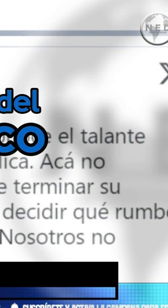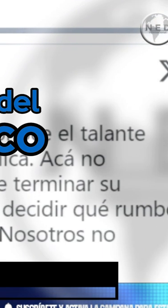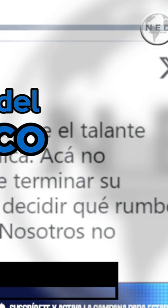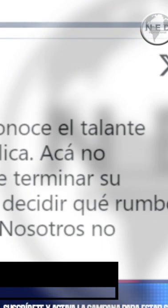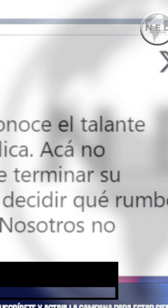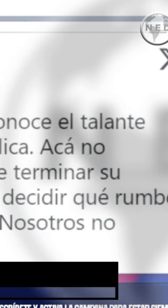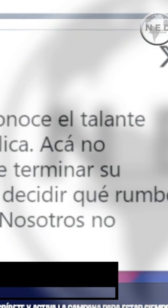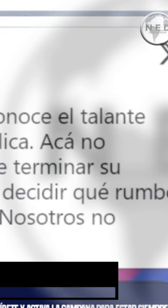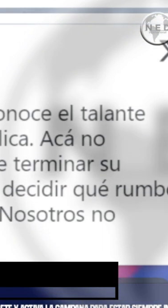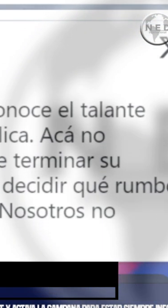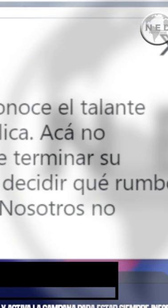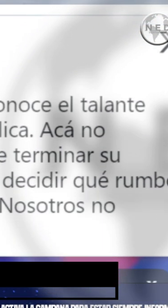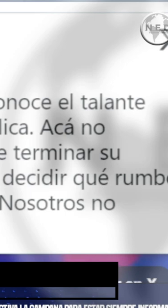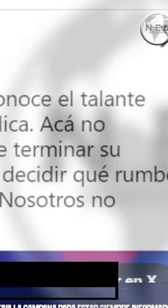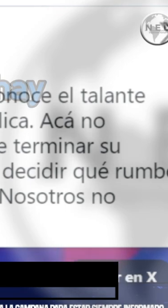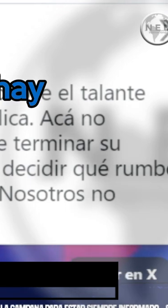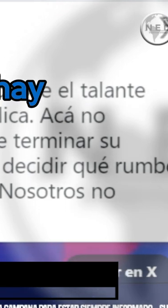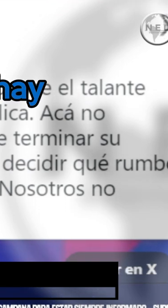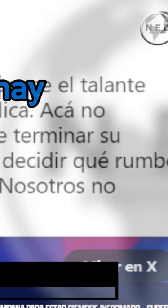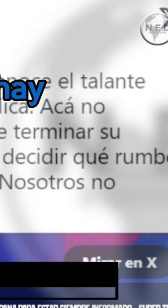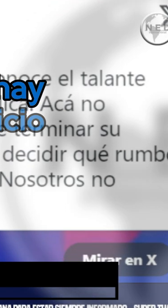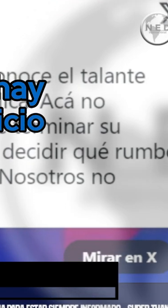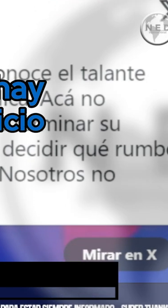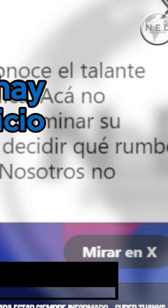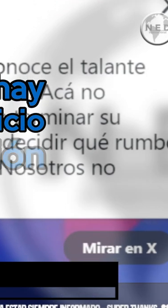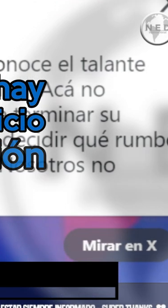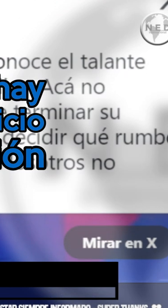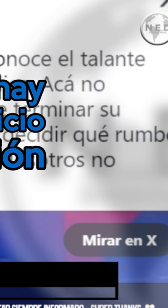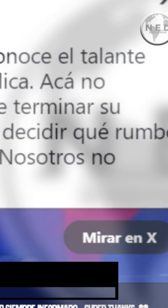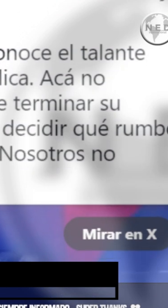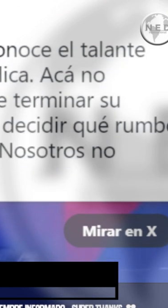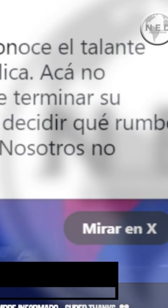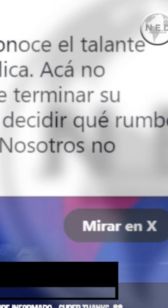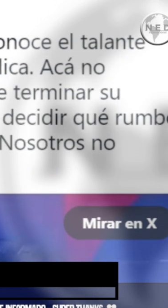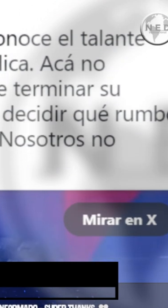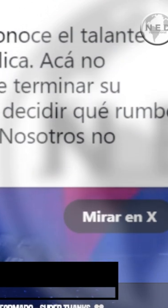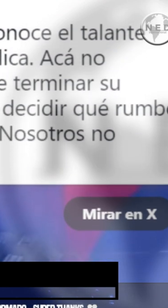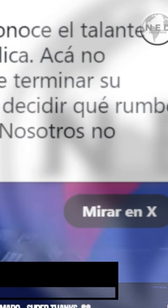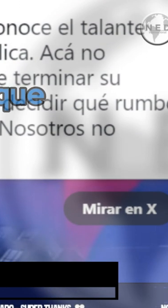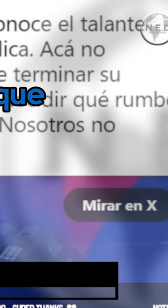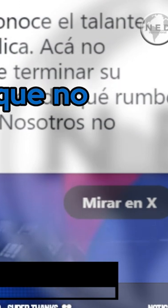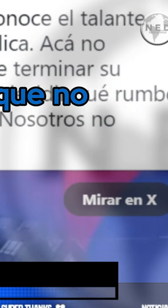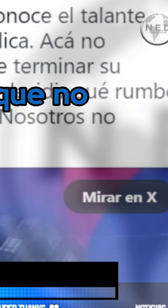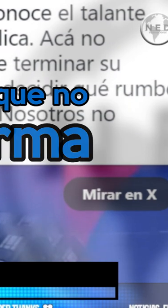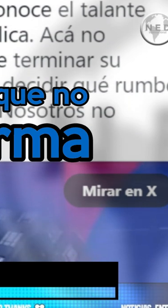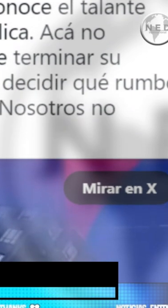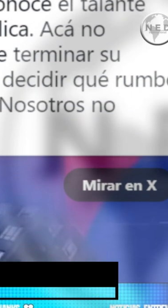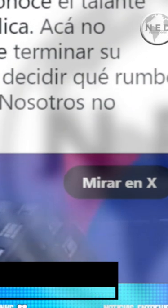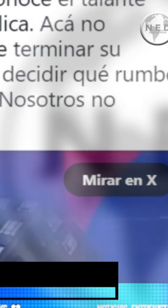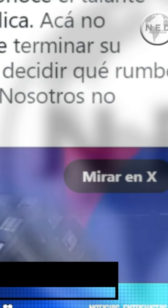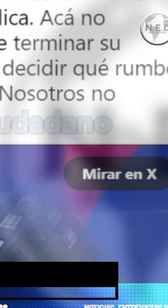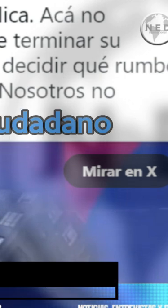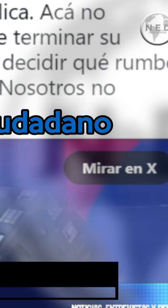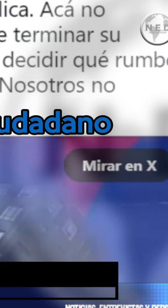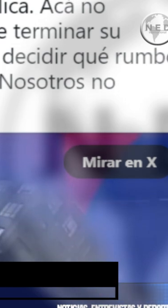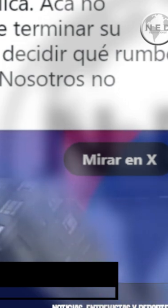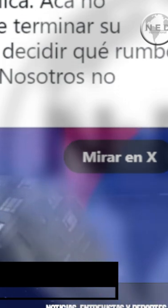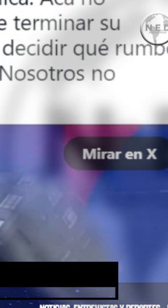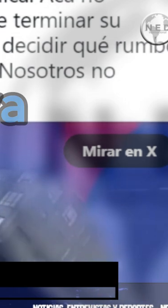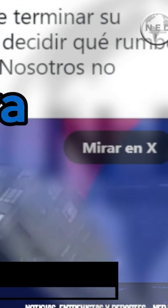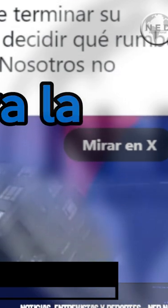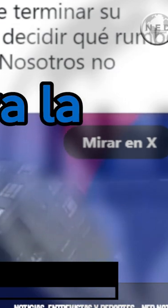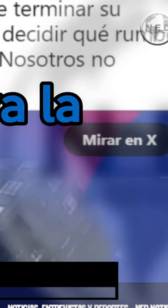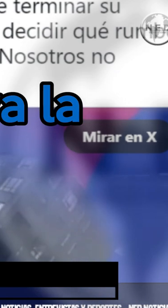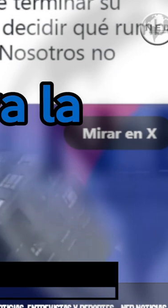del narcotráfico. Por ello, insistió en que hay un enorme ejercicio de manipulación mental, asegurando que no de otra forma se explica cómo un ciudadano